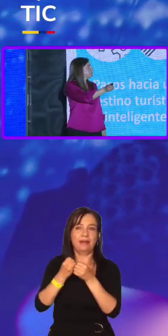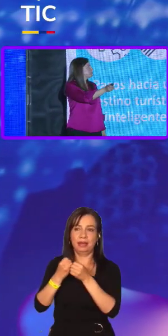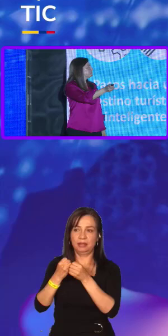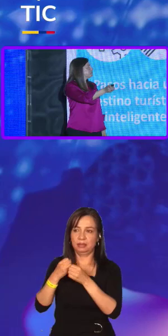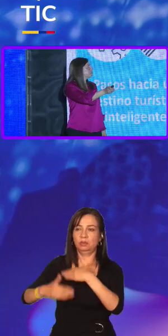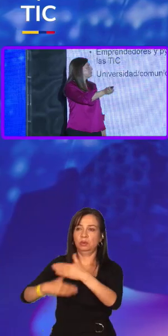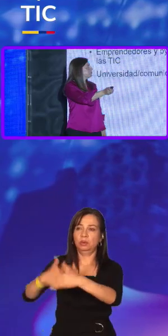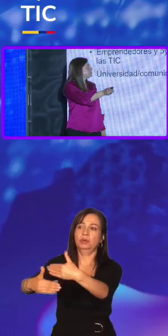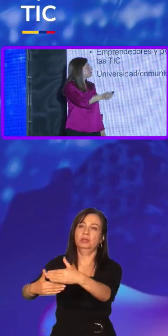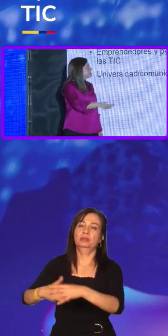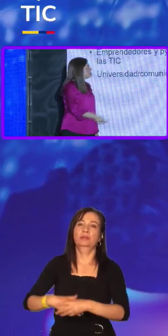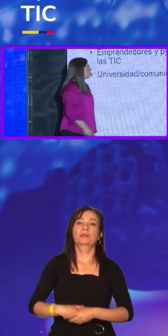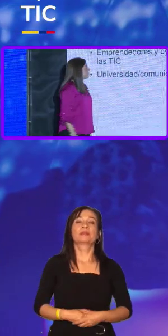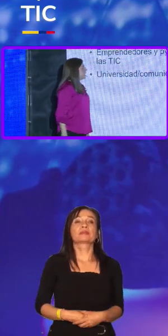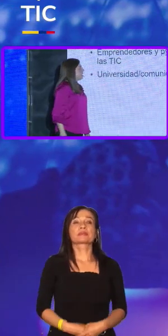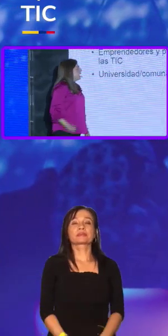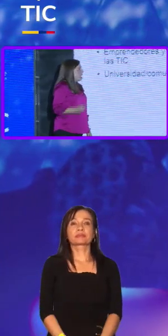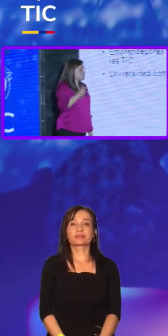alianzas.